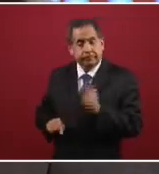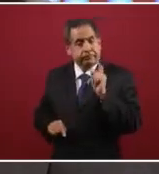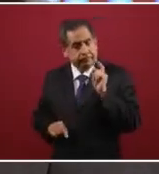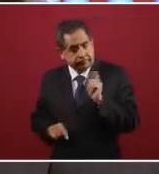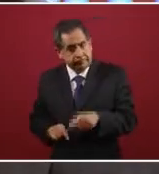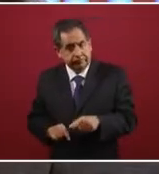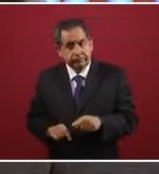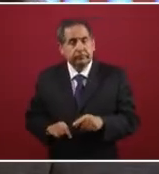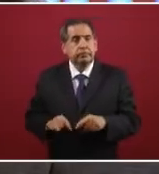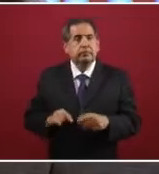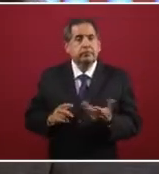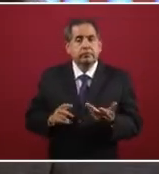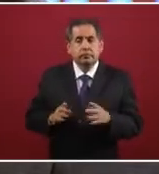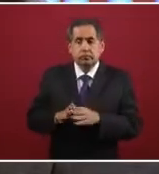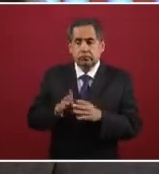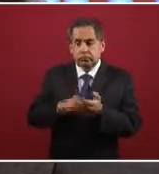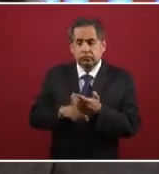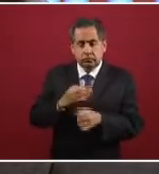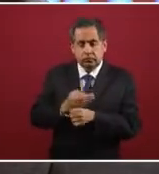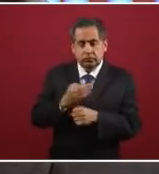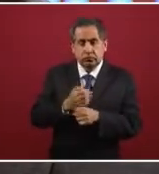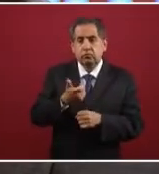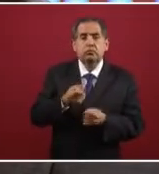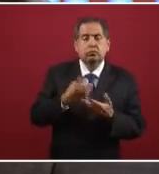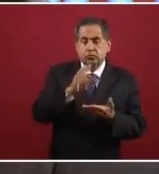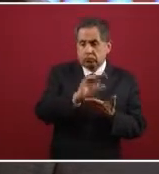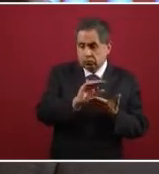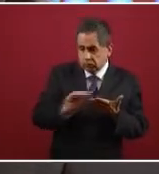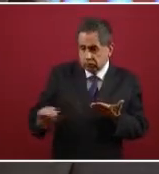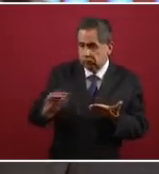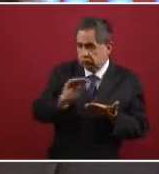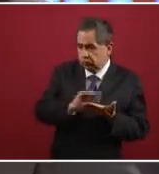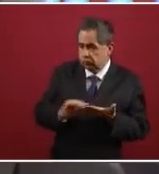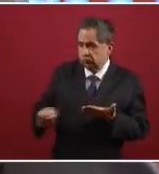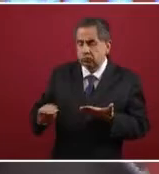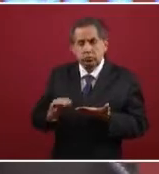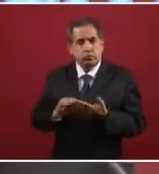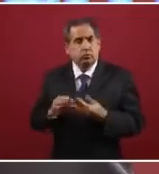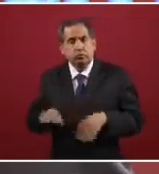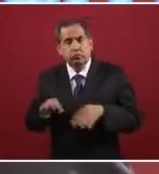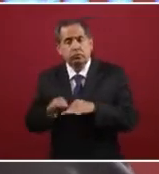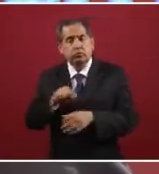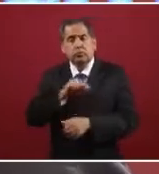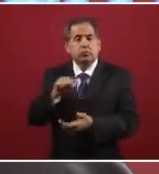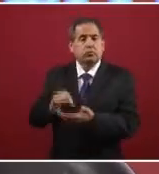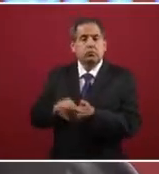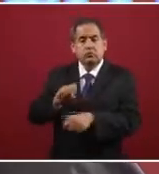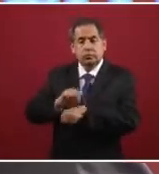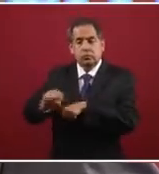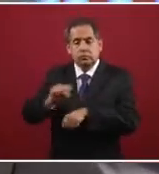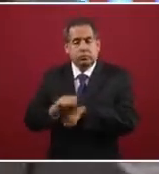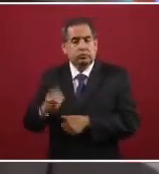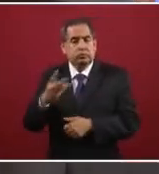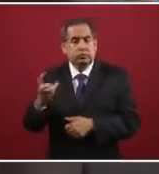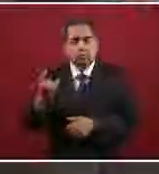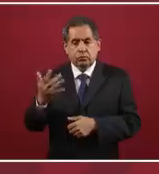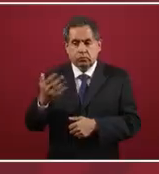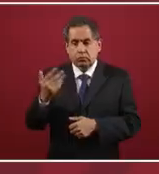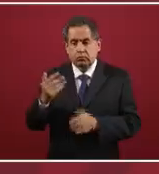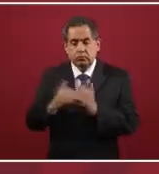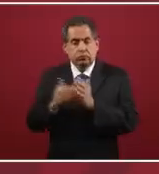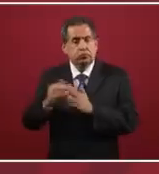el ejercicio que llevan hasta ahora, la inversión más importante es en El Salvador por 350 millones de